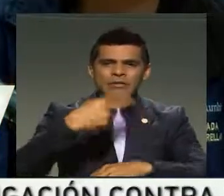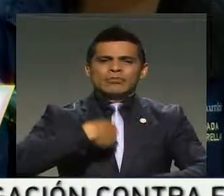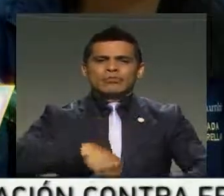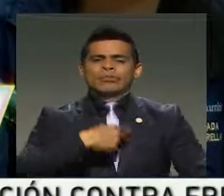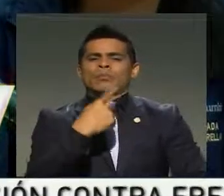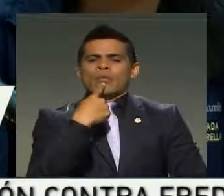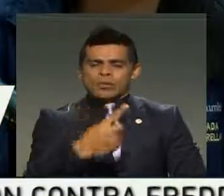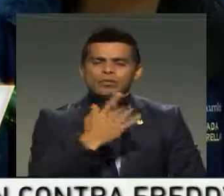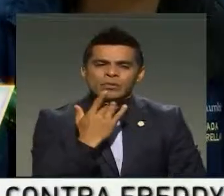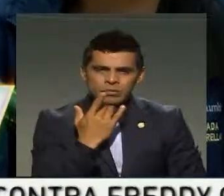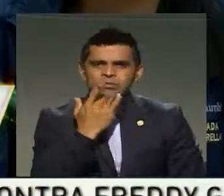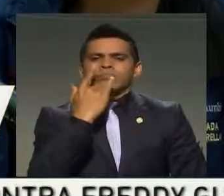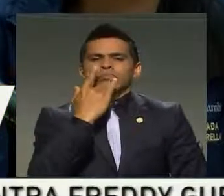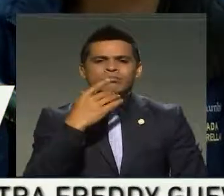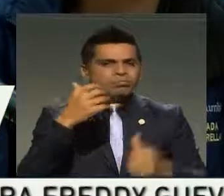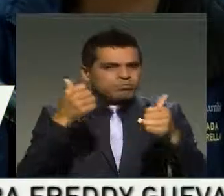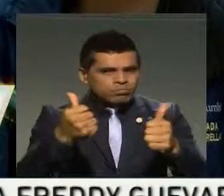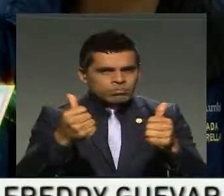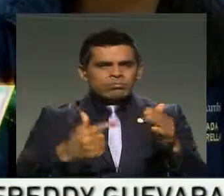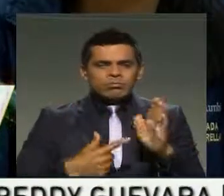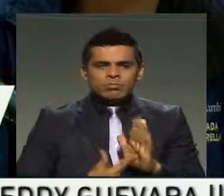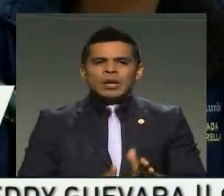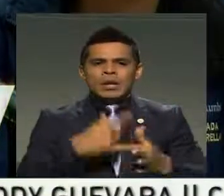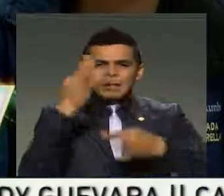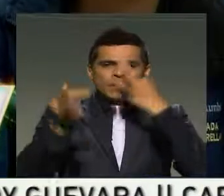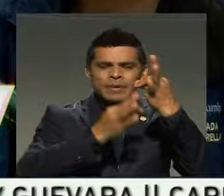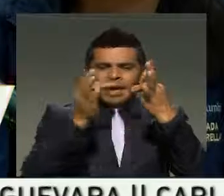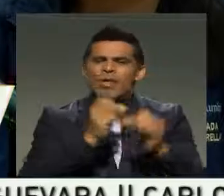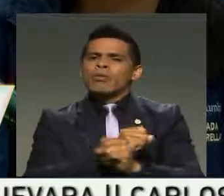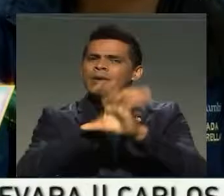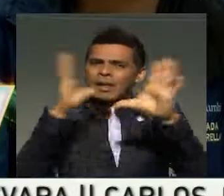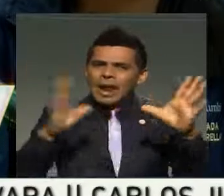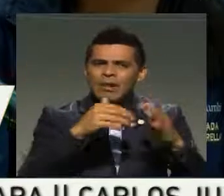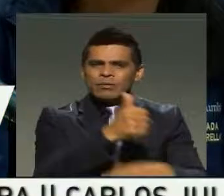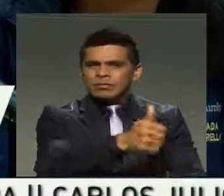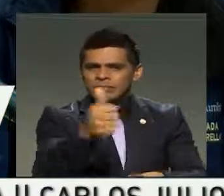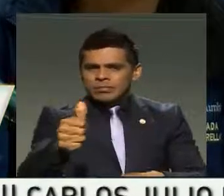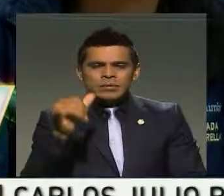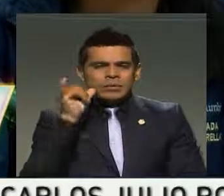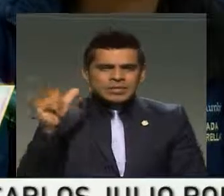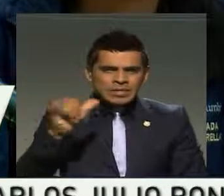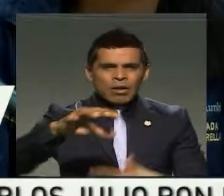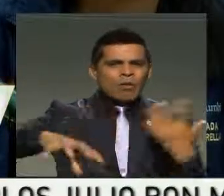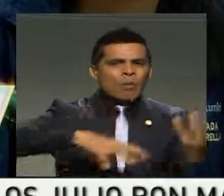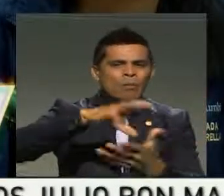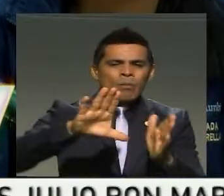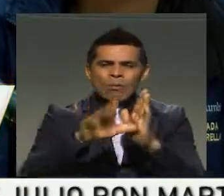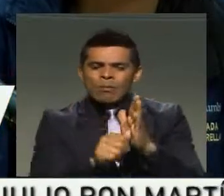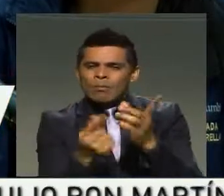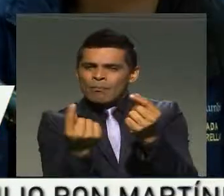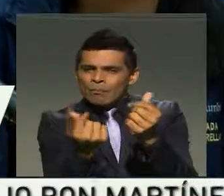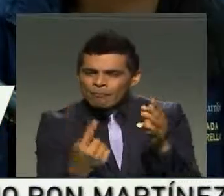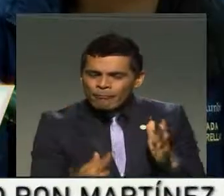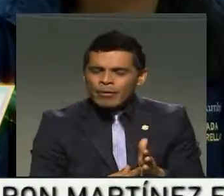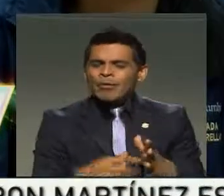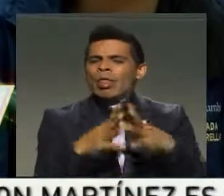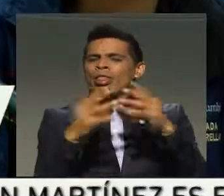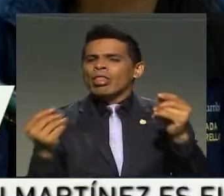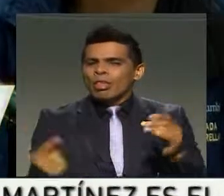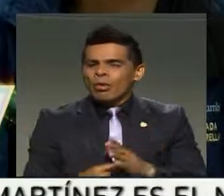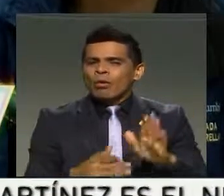sido valiente, ha sido muy claro en denunciar todos y cada uno de los guisos, de los acuerdos, de